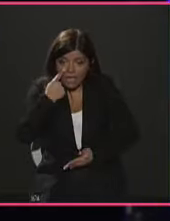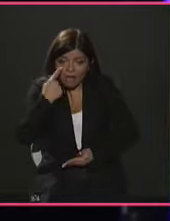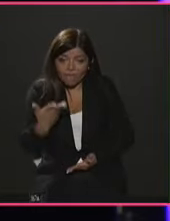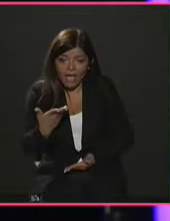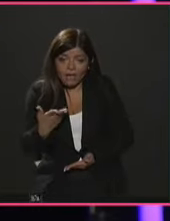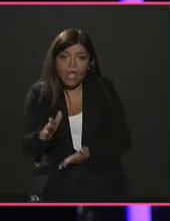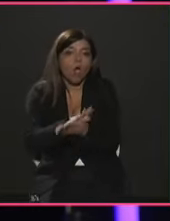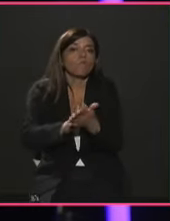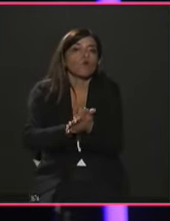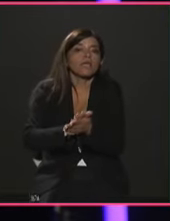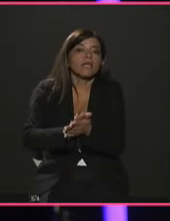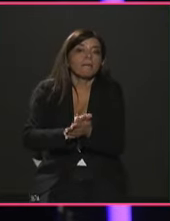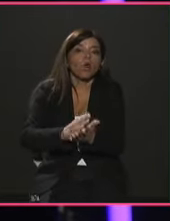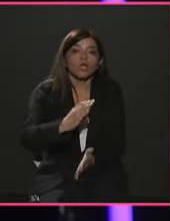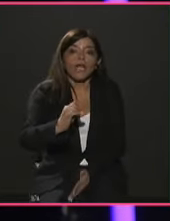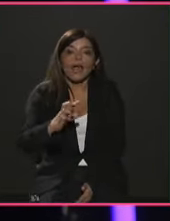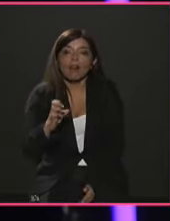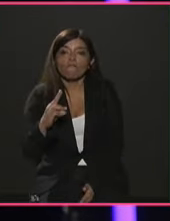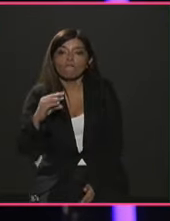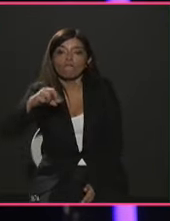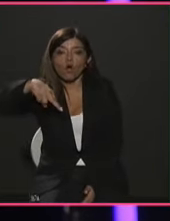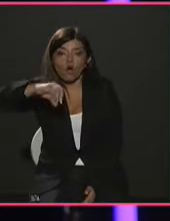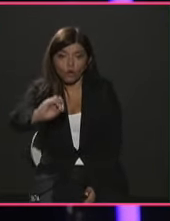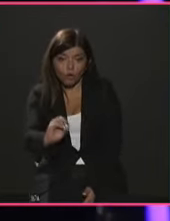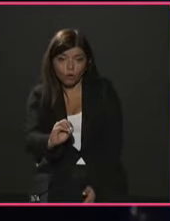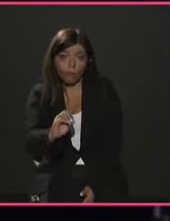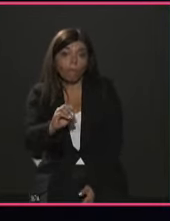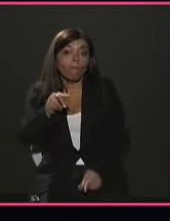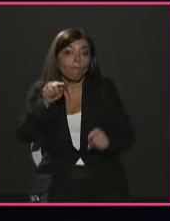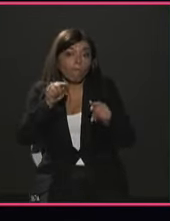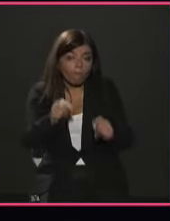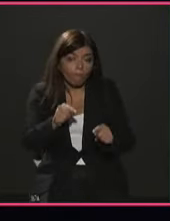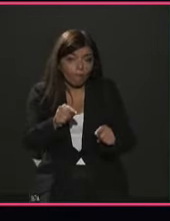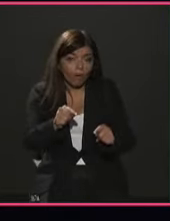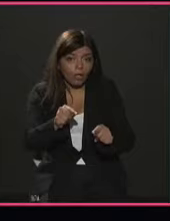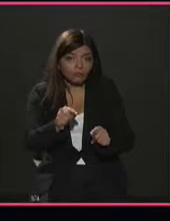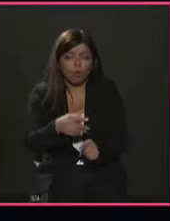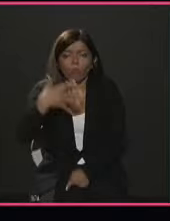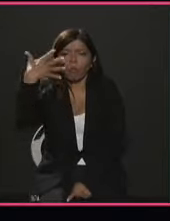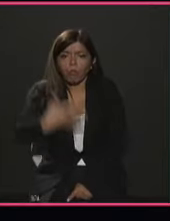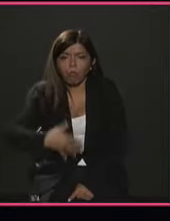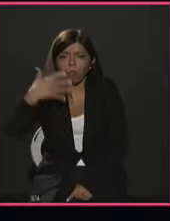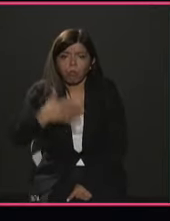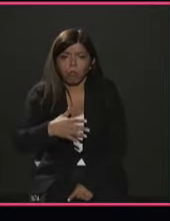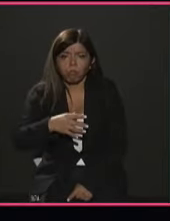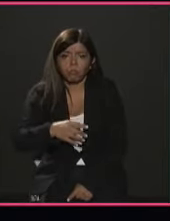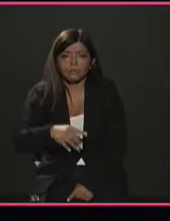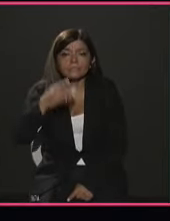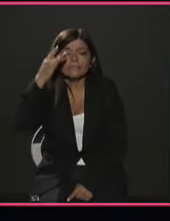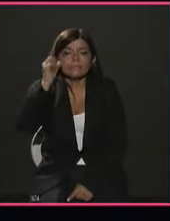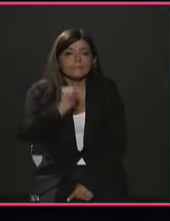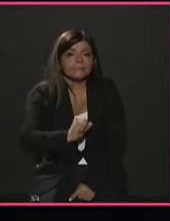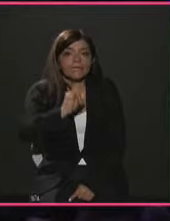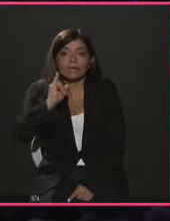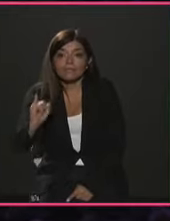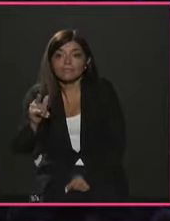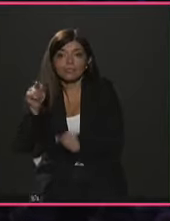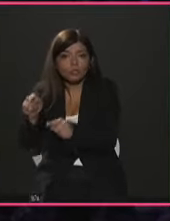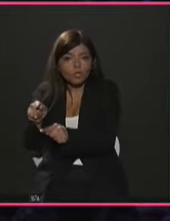emisiones de carbono Porque si los minerales son la columna vertebral de de la Inteligencia